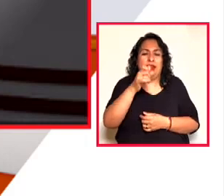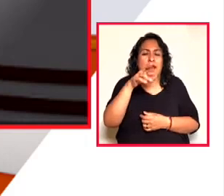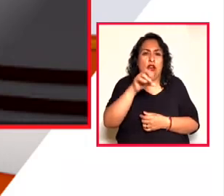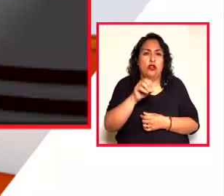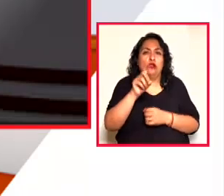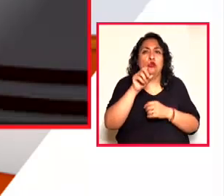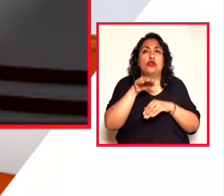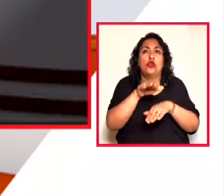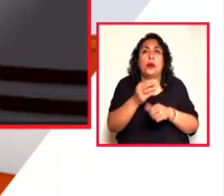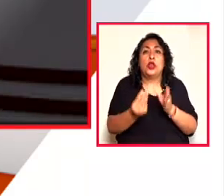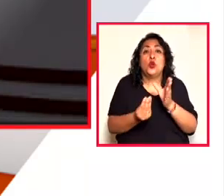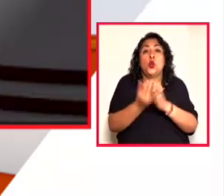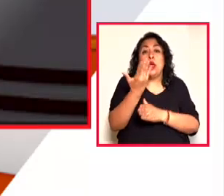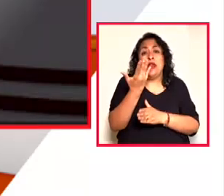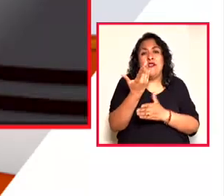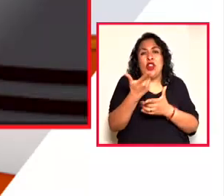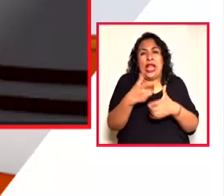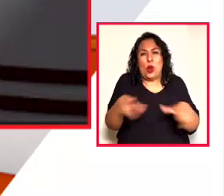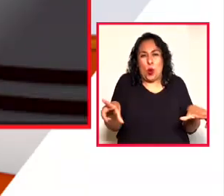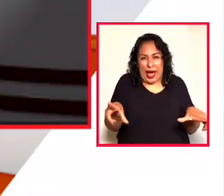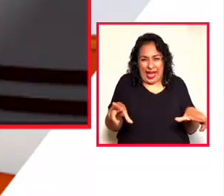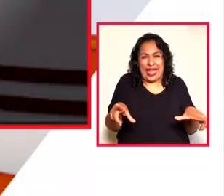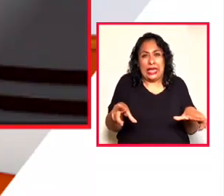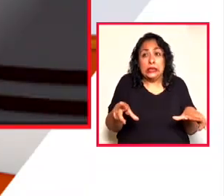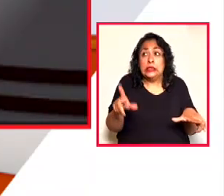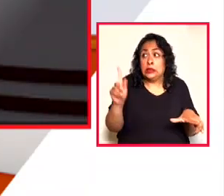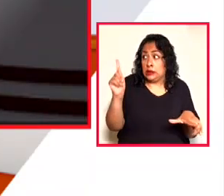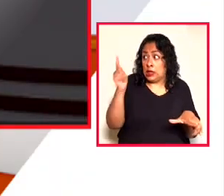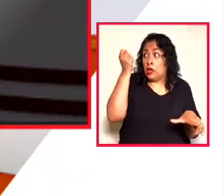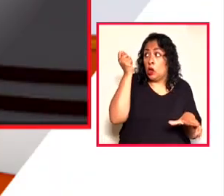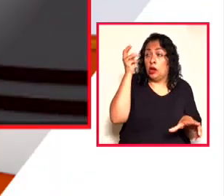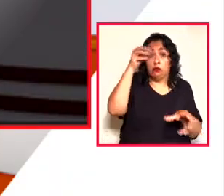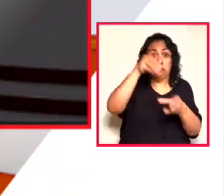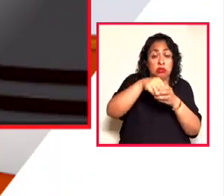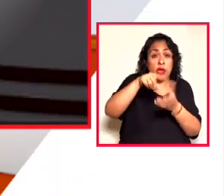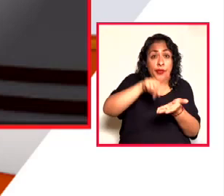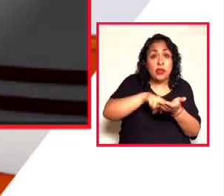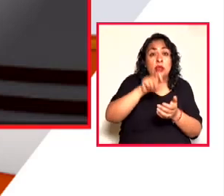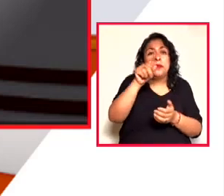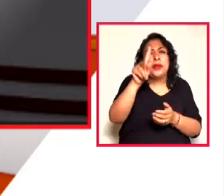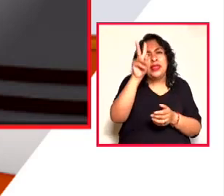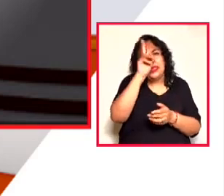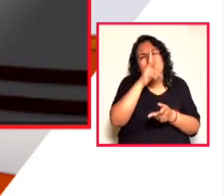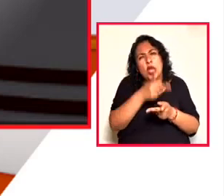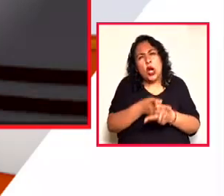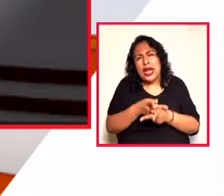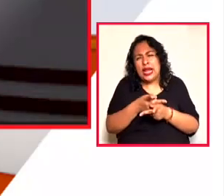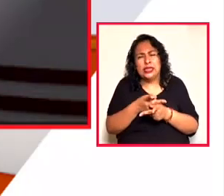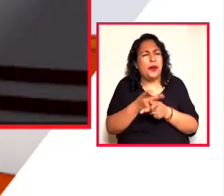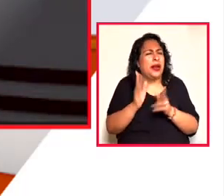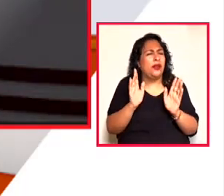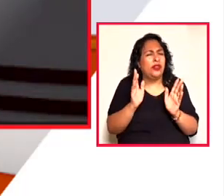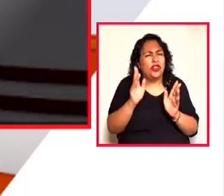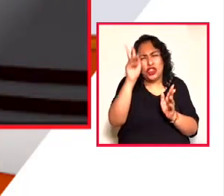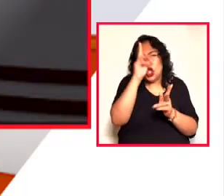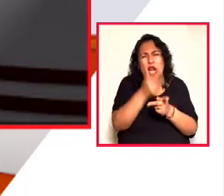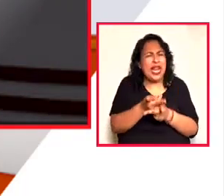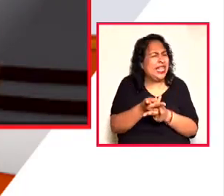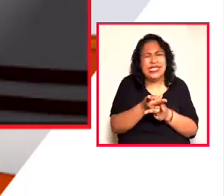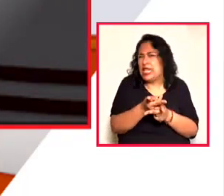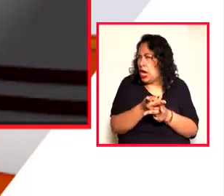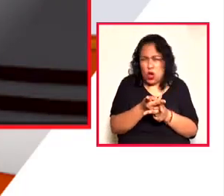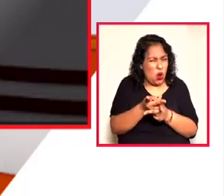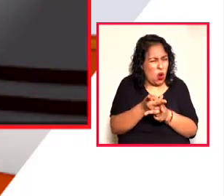nuevos lenguajes, que también la tecnología es parte de esta inclusión, y hablaba de tolerancia. No hablamos de tolerancia, hablamos de aceptación. No se trata de tolerar, se